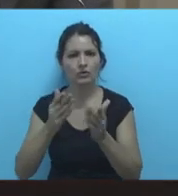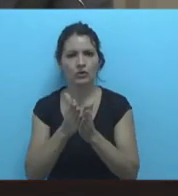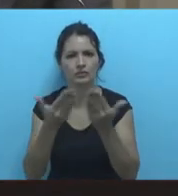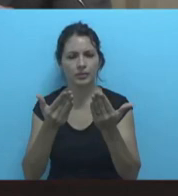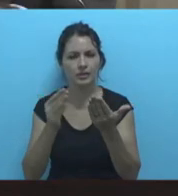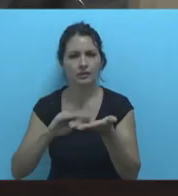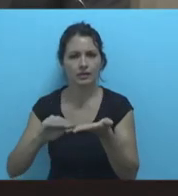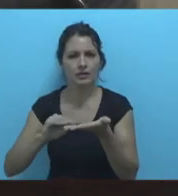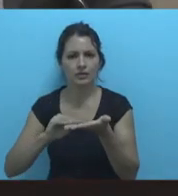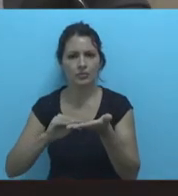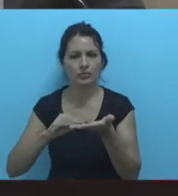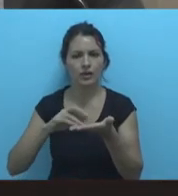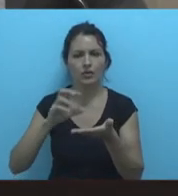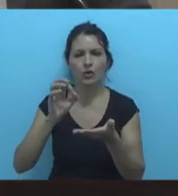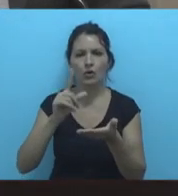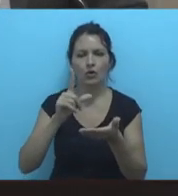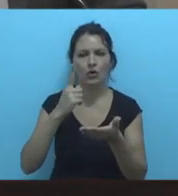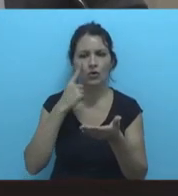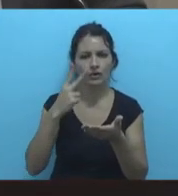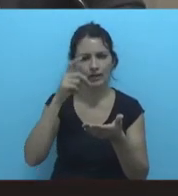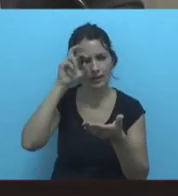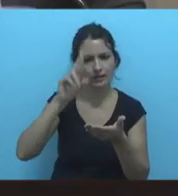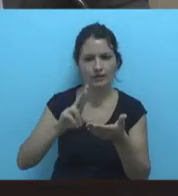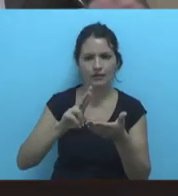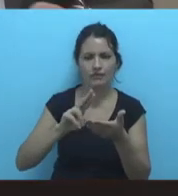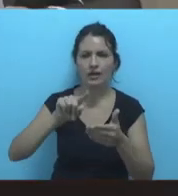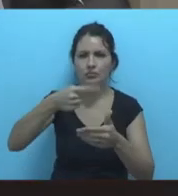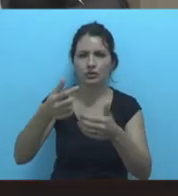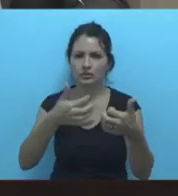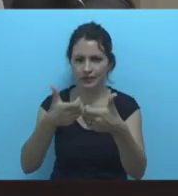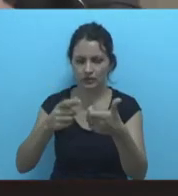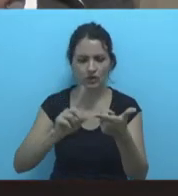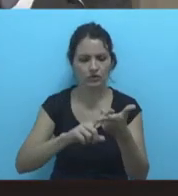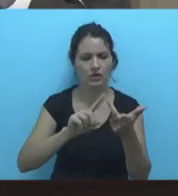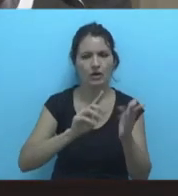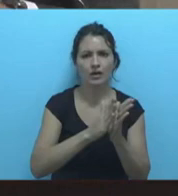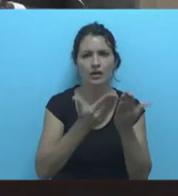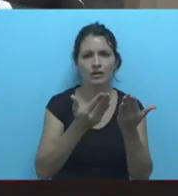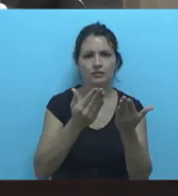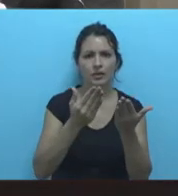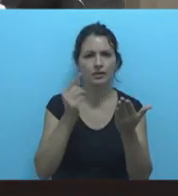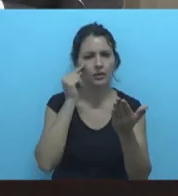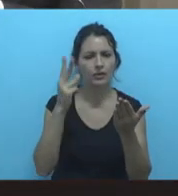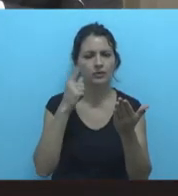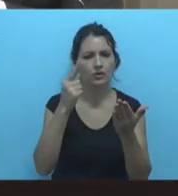42.299 del diputado Palo Oliver, preferencia para una sesión. El expediente